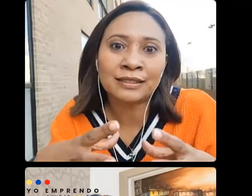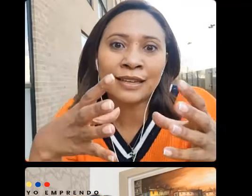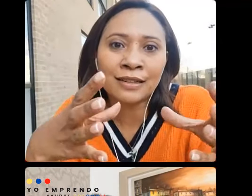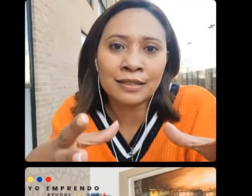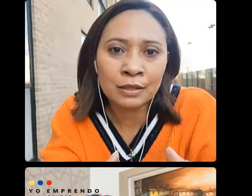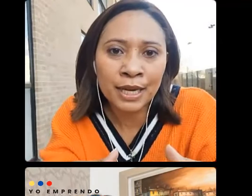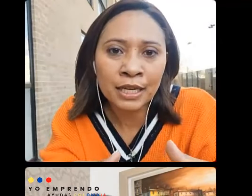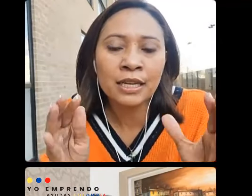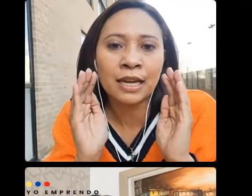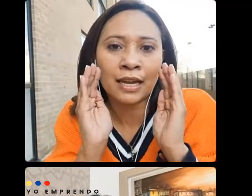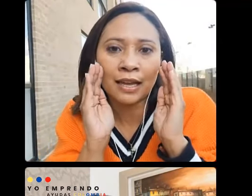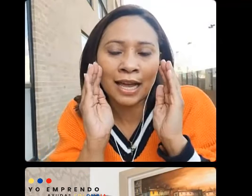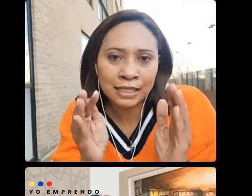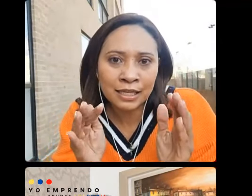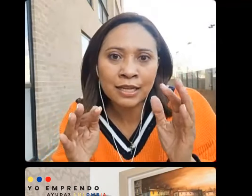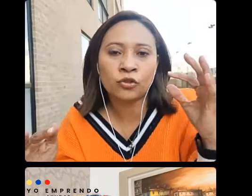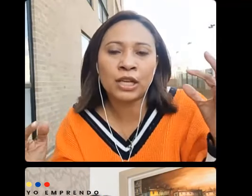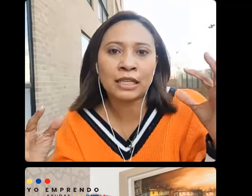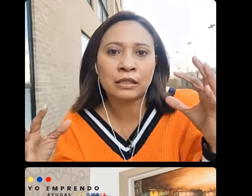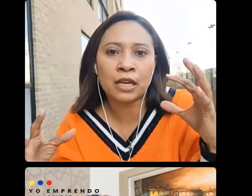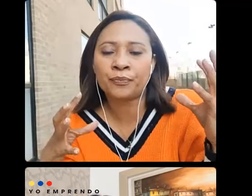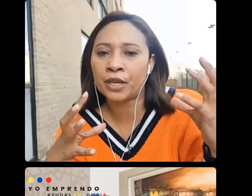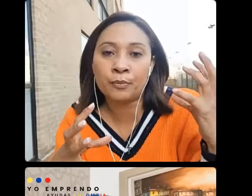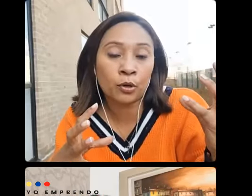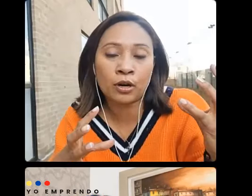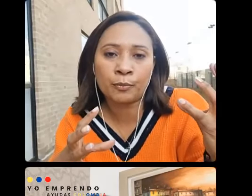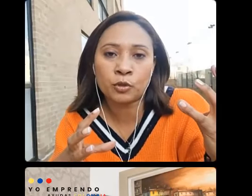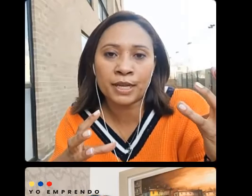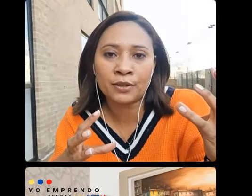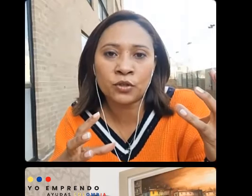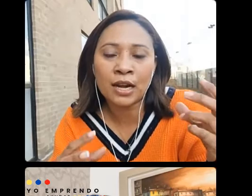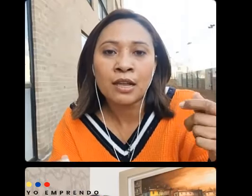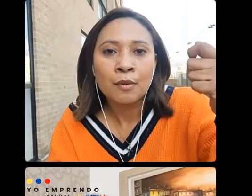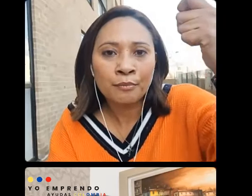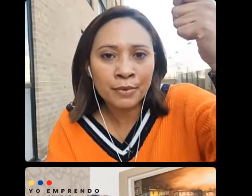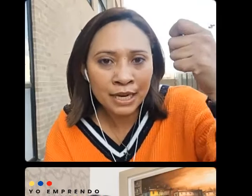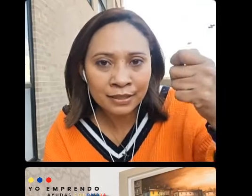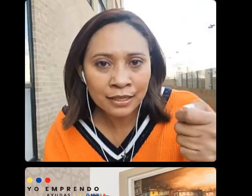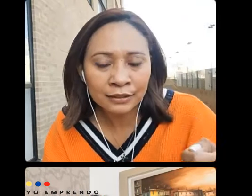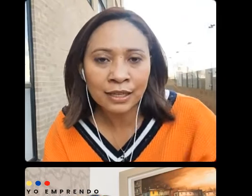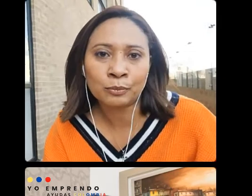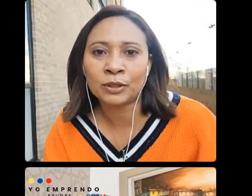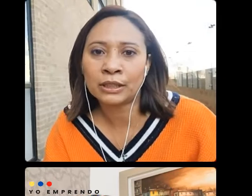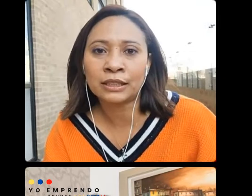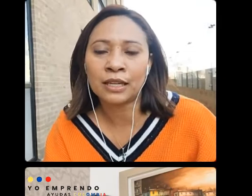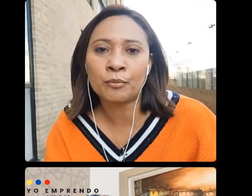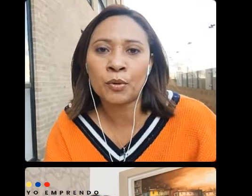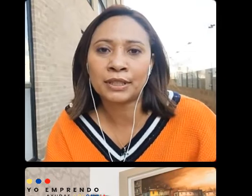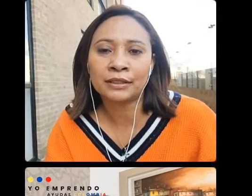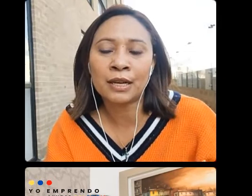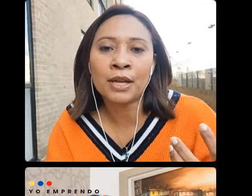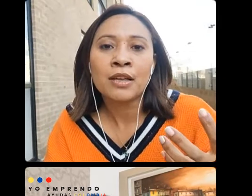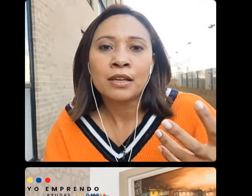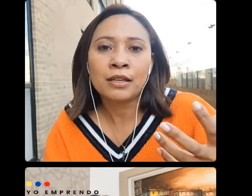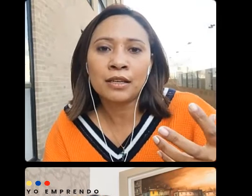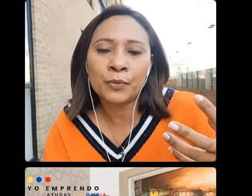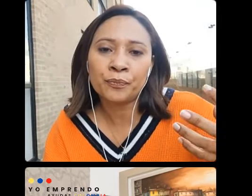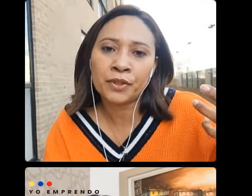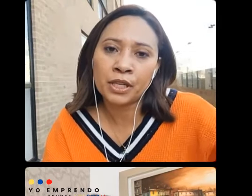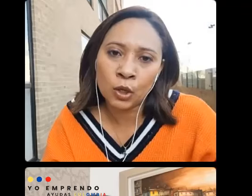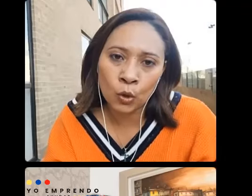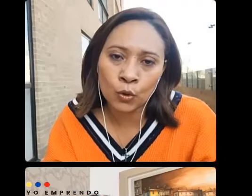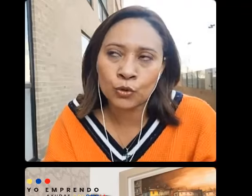que usted esté en el sisben y que allí es donde las el prosperidad social mira esa lista de las personas que están en pobreza extrema